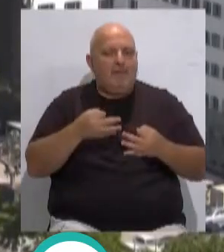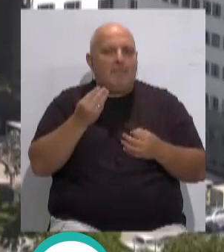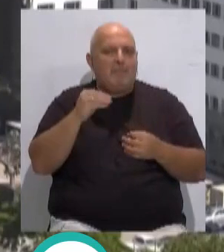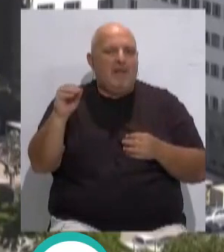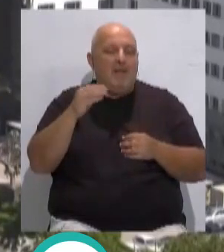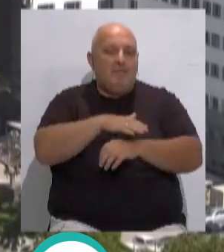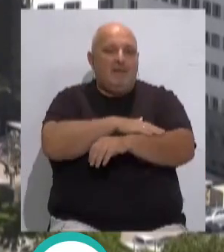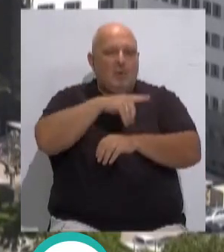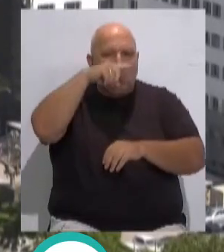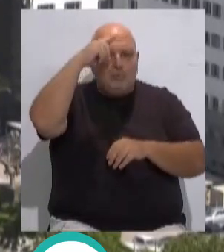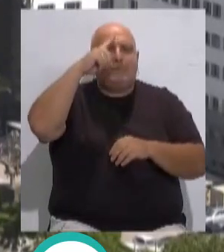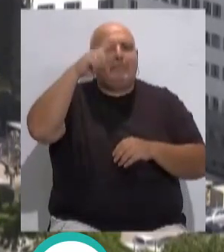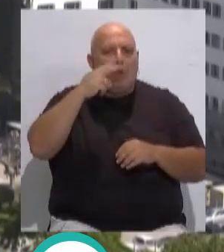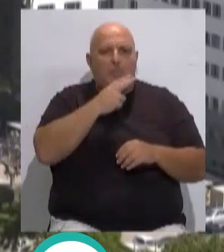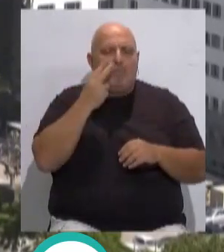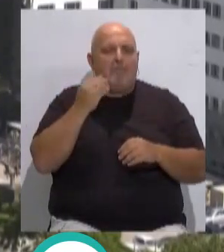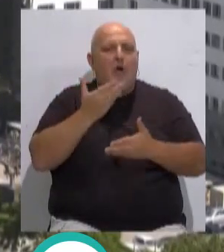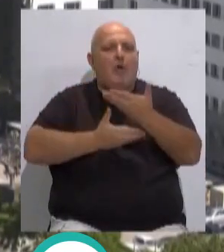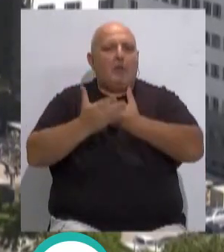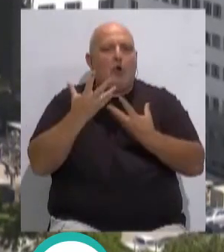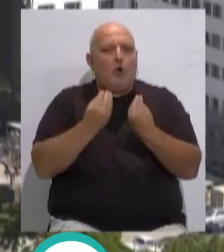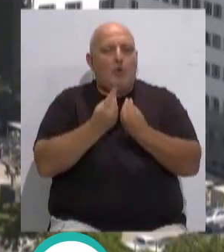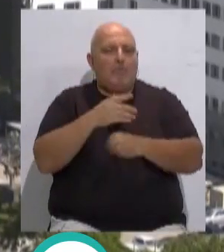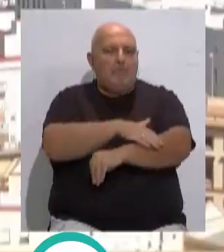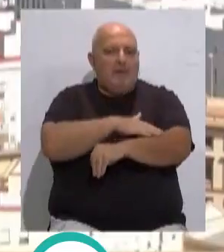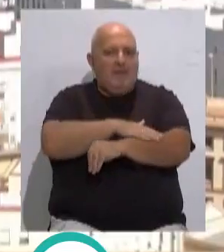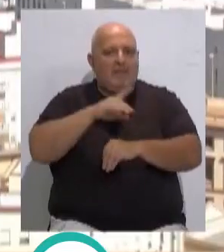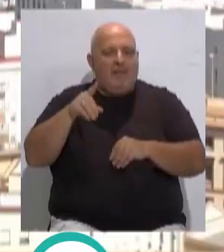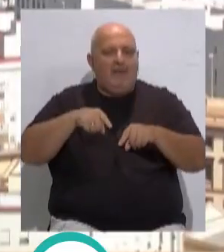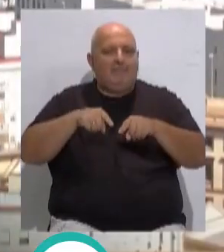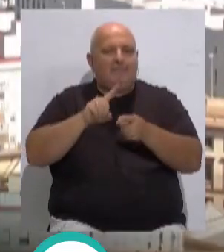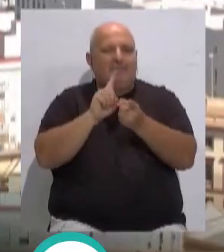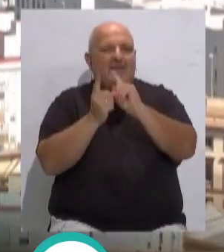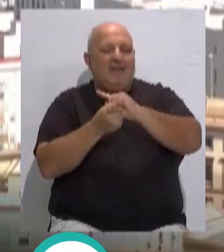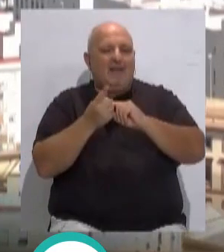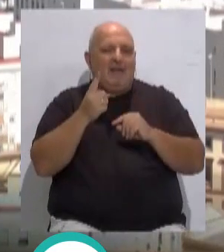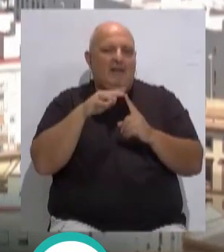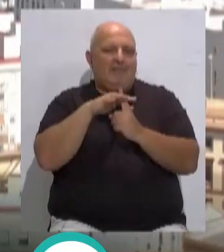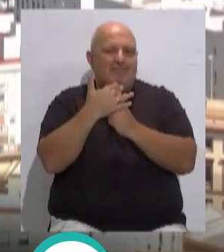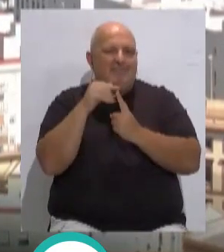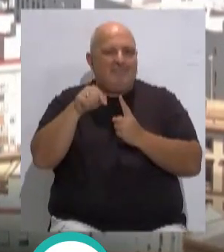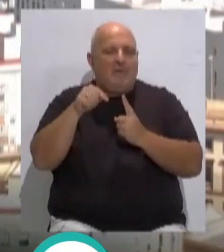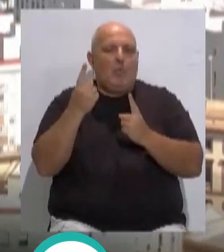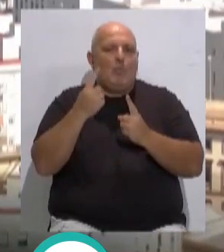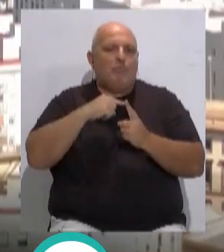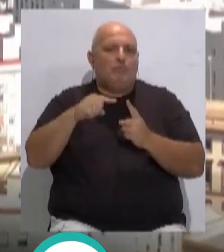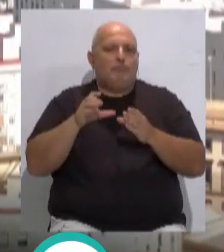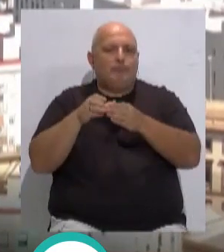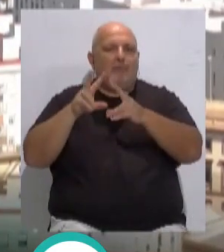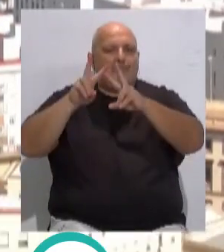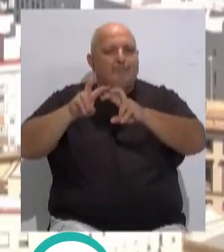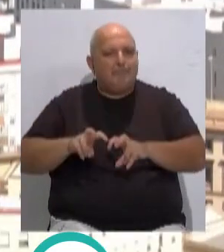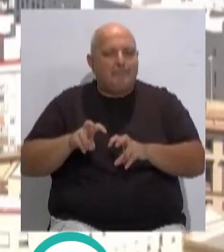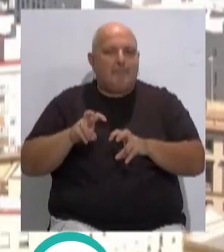que el Ministerio de Cultura se ha comprometido a colaborar con el Ministerio de Transición Ecológica para enviar una brigada de